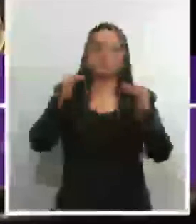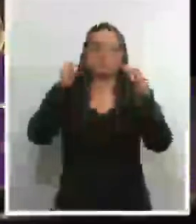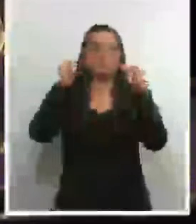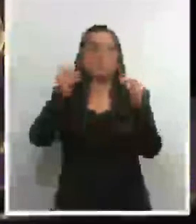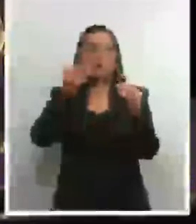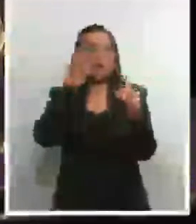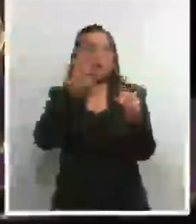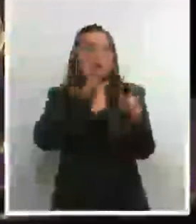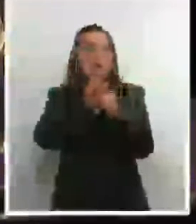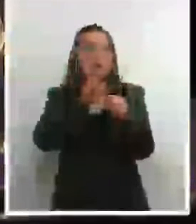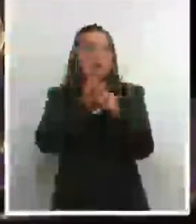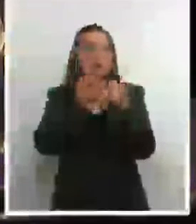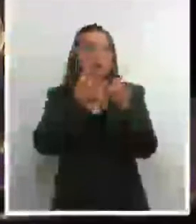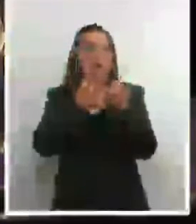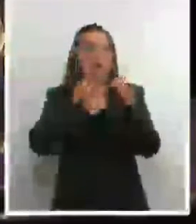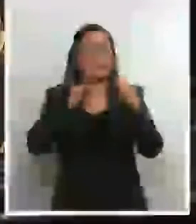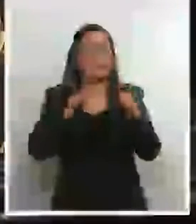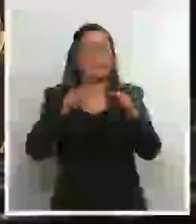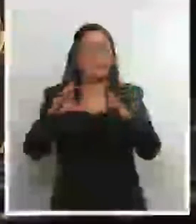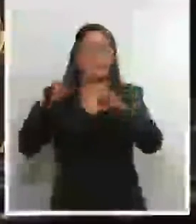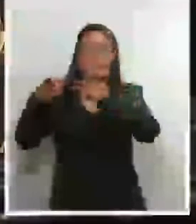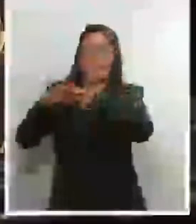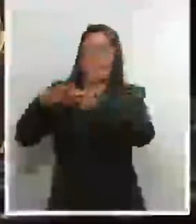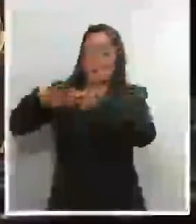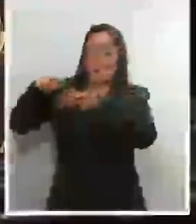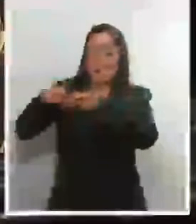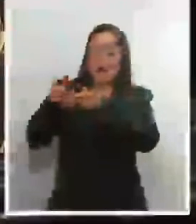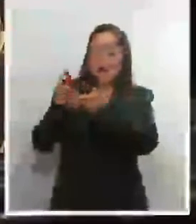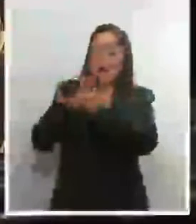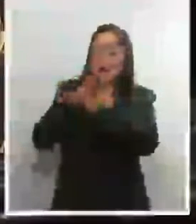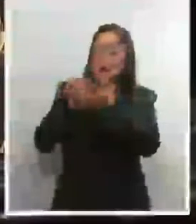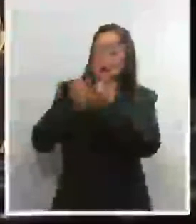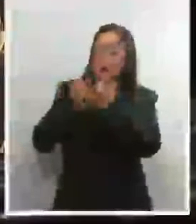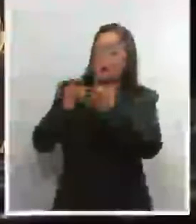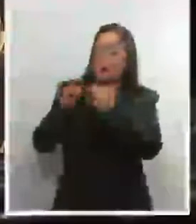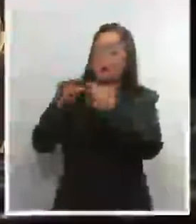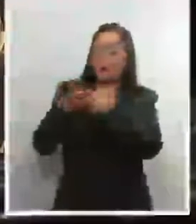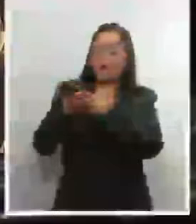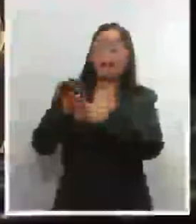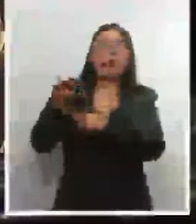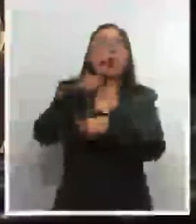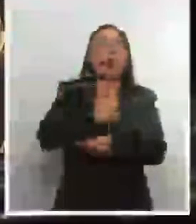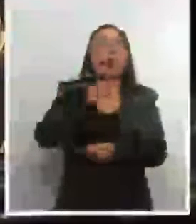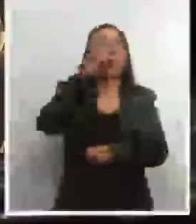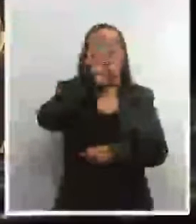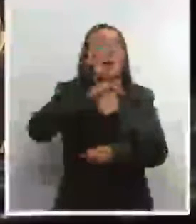queda independiente como un poder autónomo del